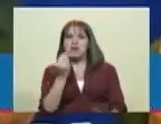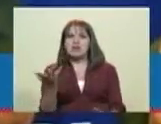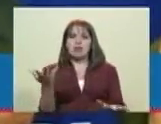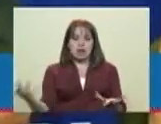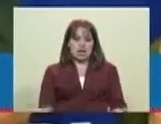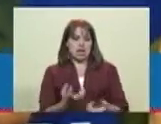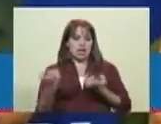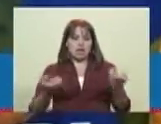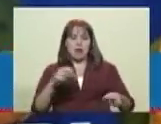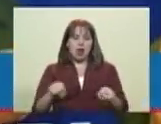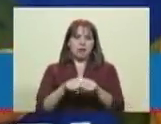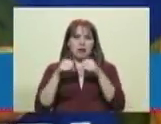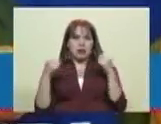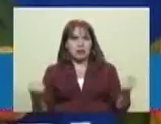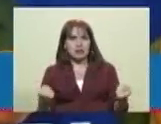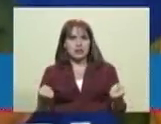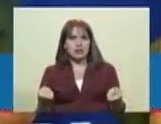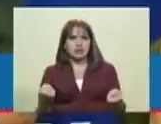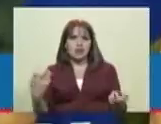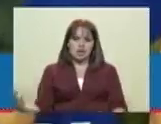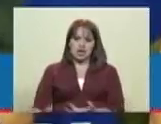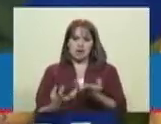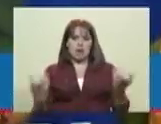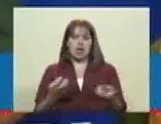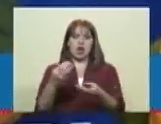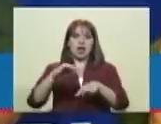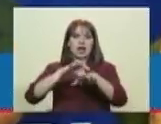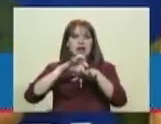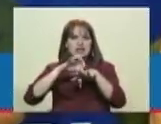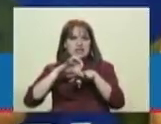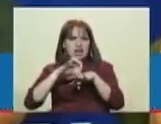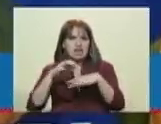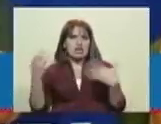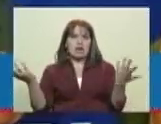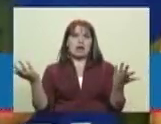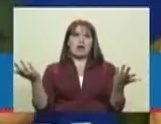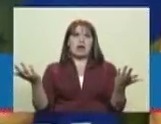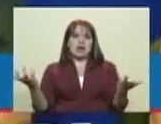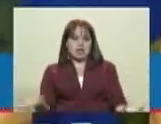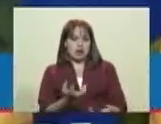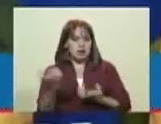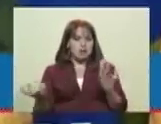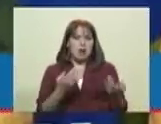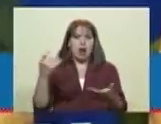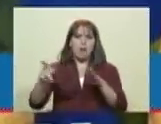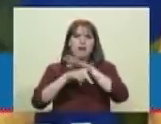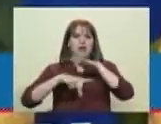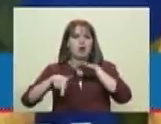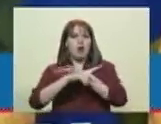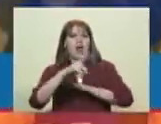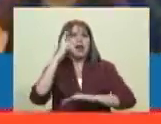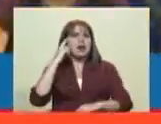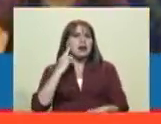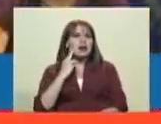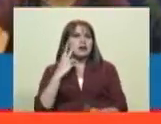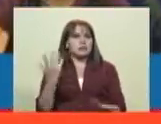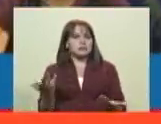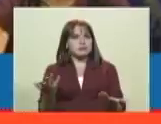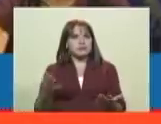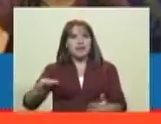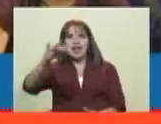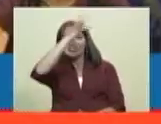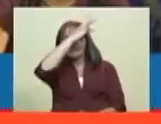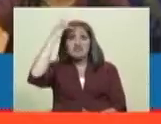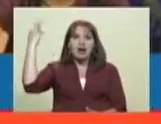quemando las panaderías, de que le estén quemando las carnicerías. Está harta de que le estén quemando los simoncitos. Está